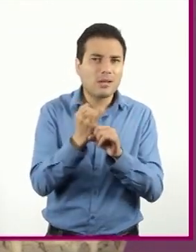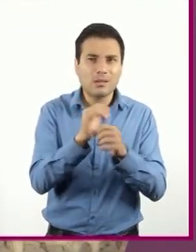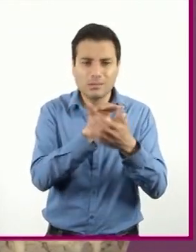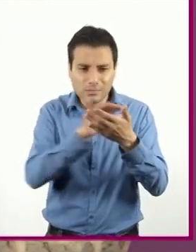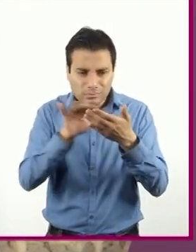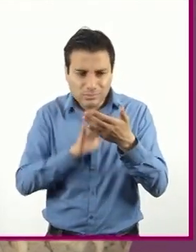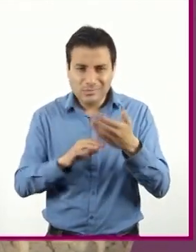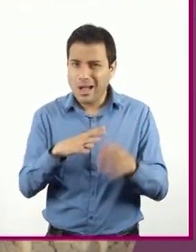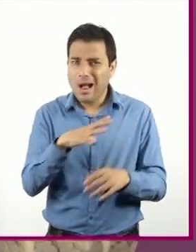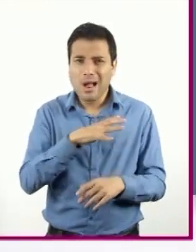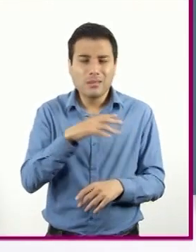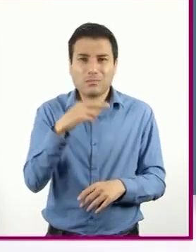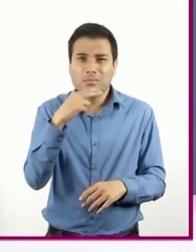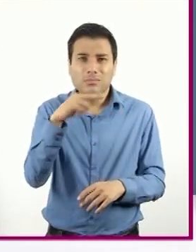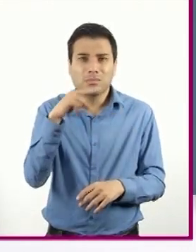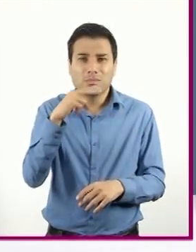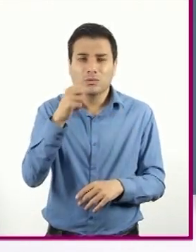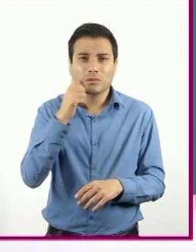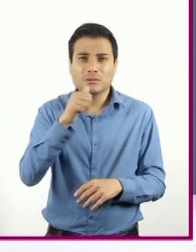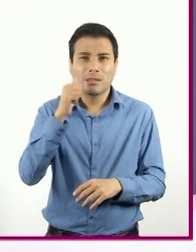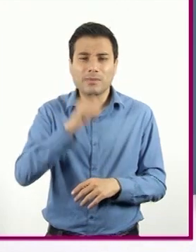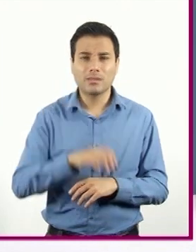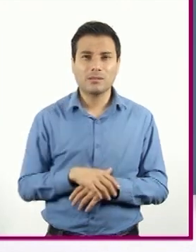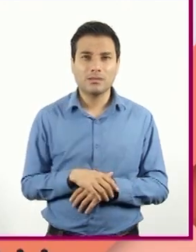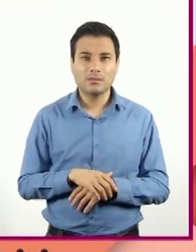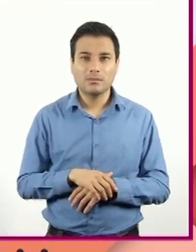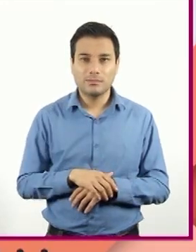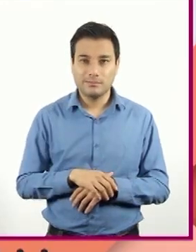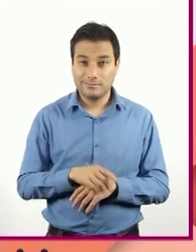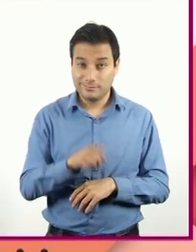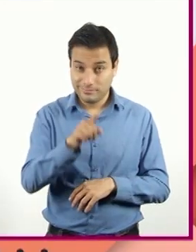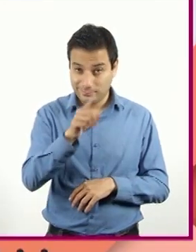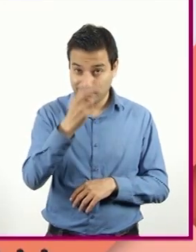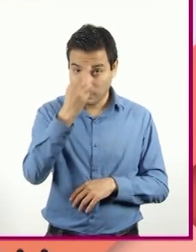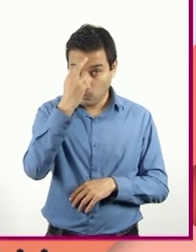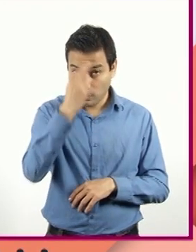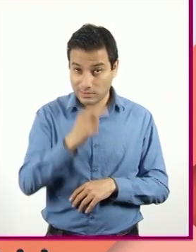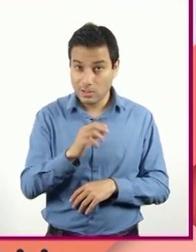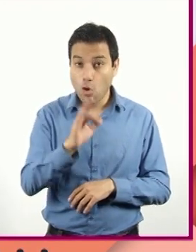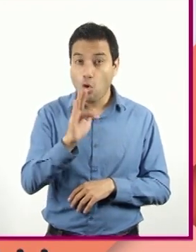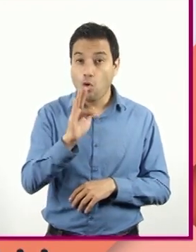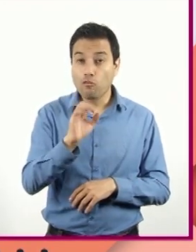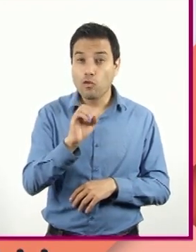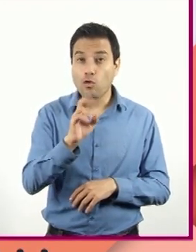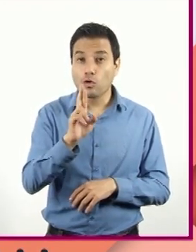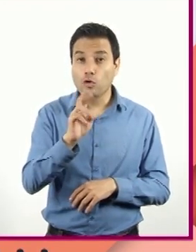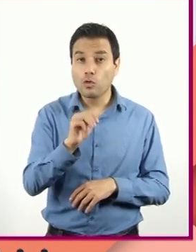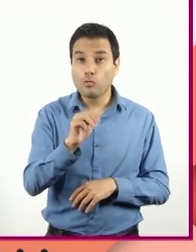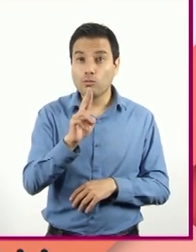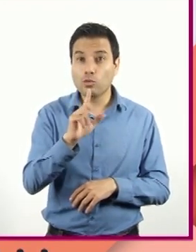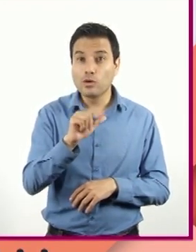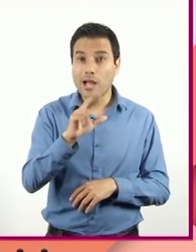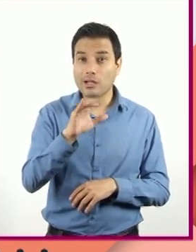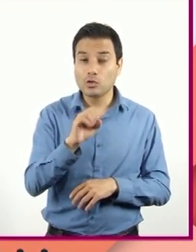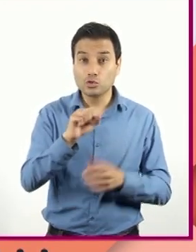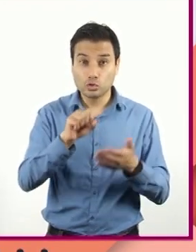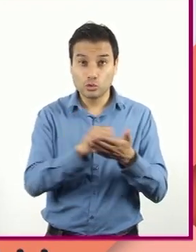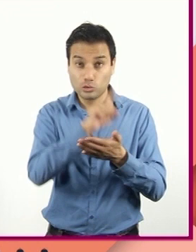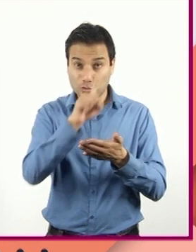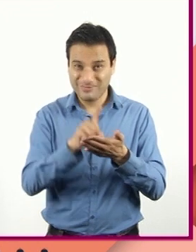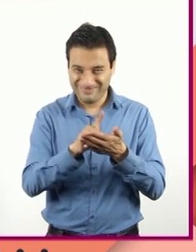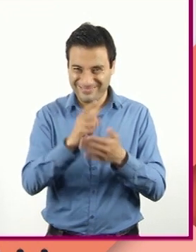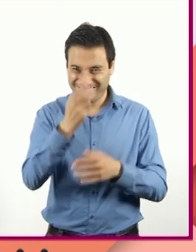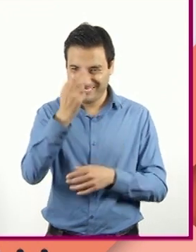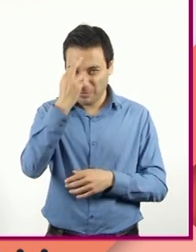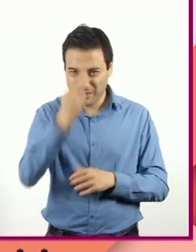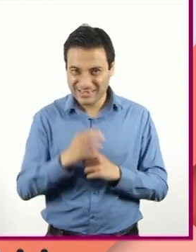nuestra existencia. ¿Recuerdan los formularios? Esos documentos físicos o digitales que se diseñan con el